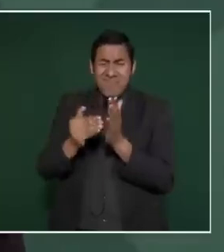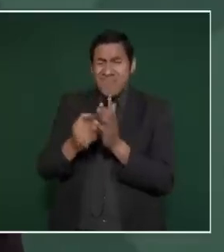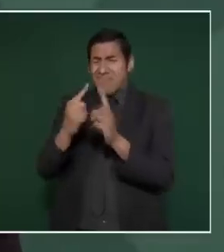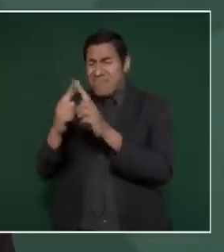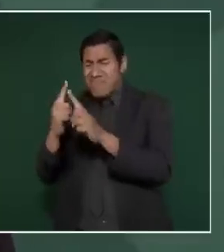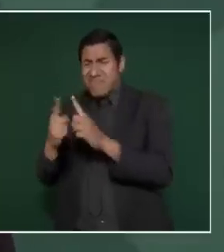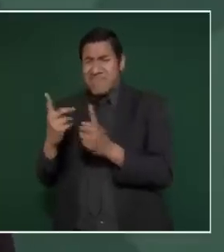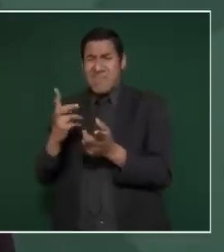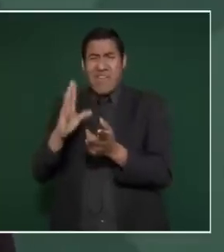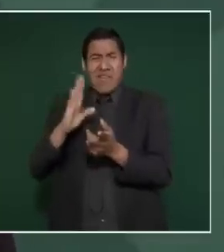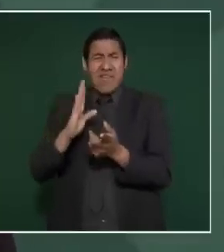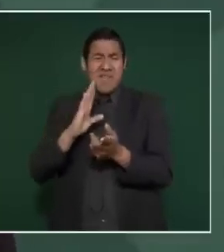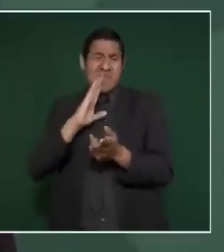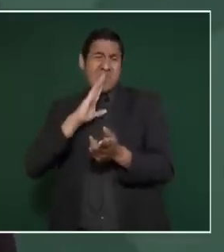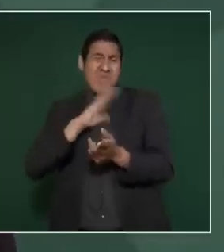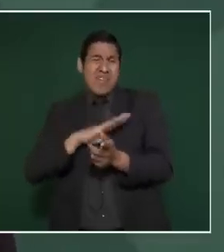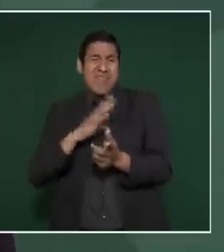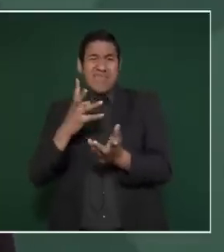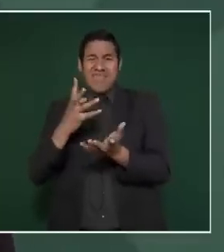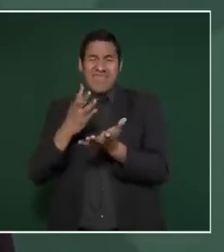leguleyas, ¿no?